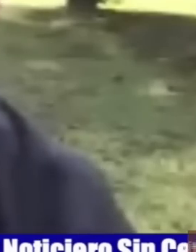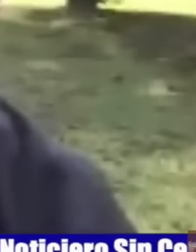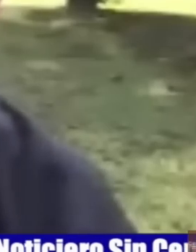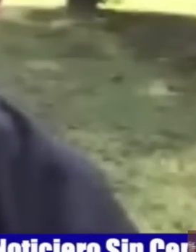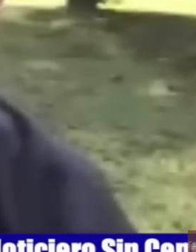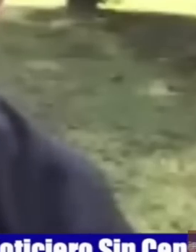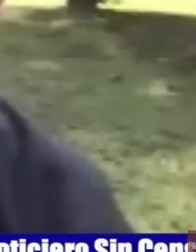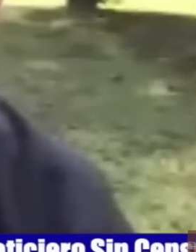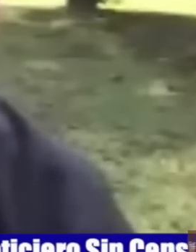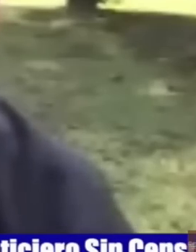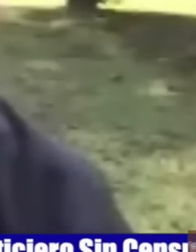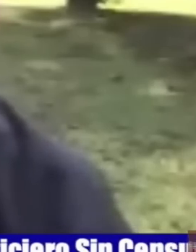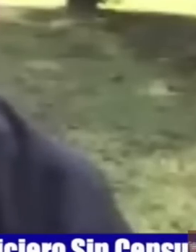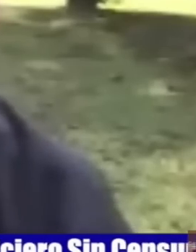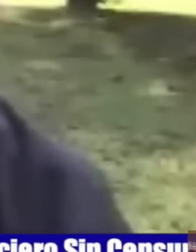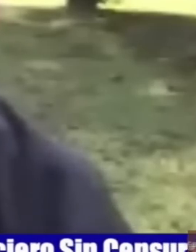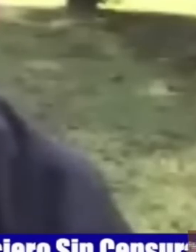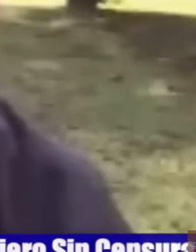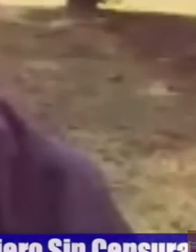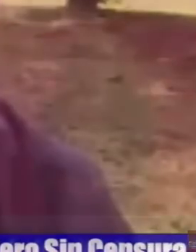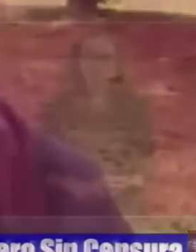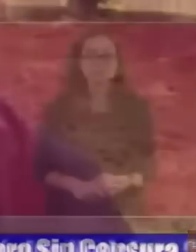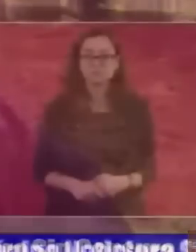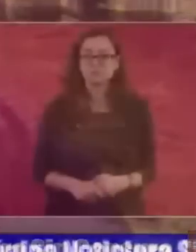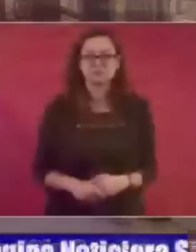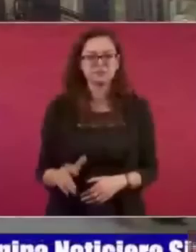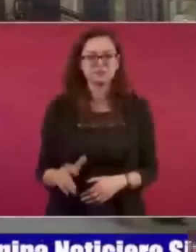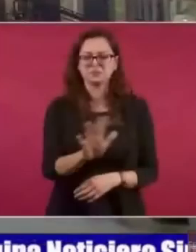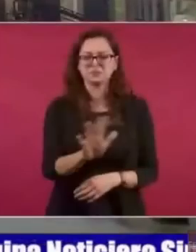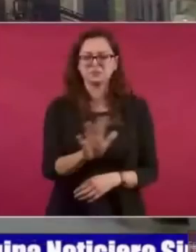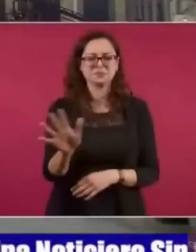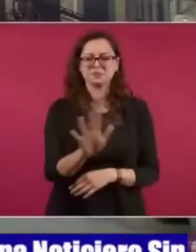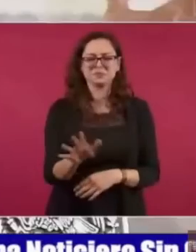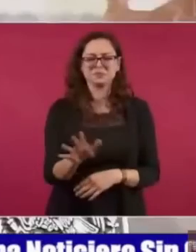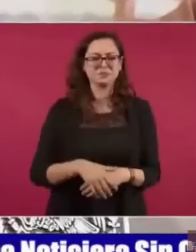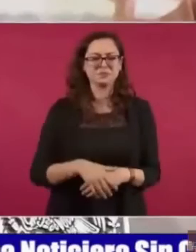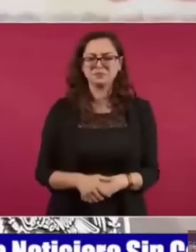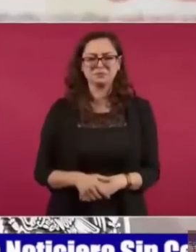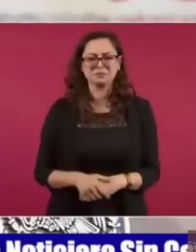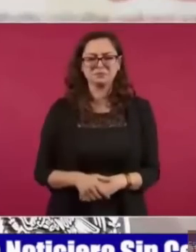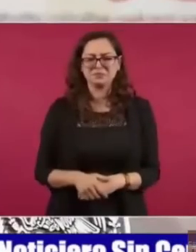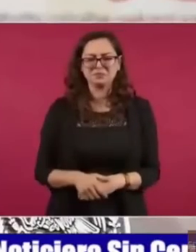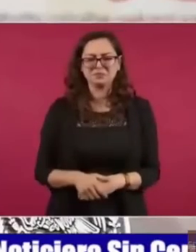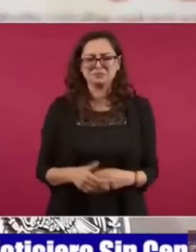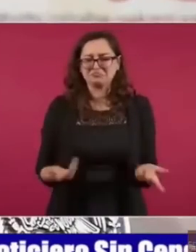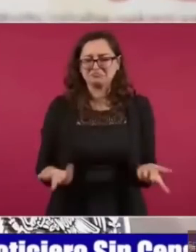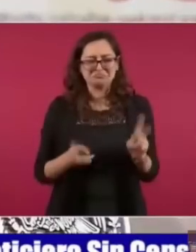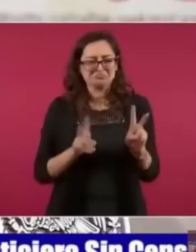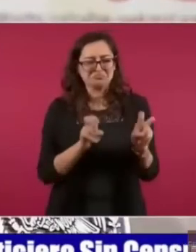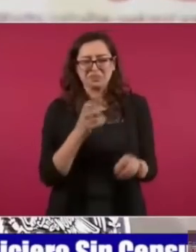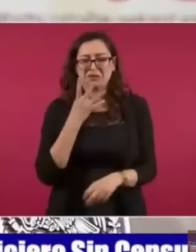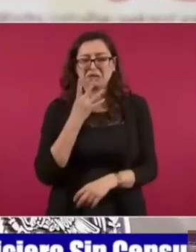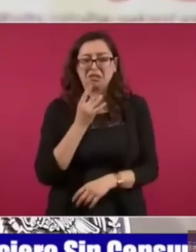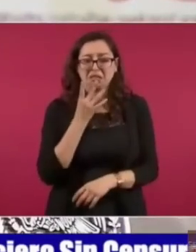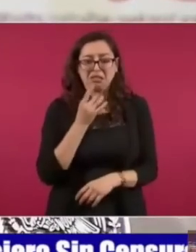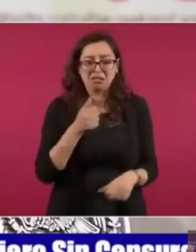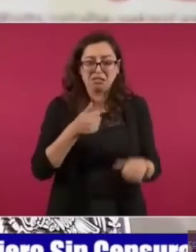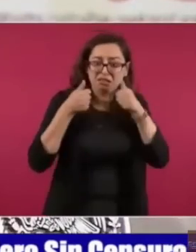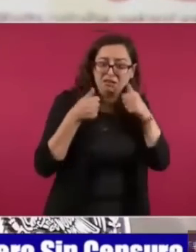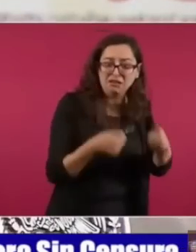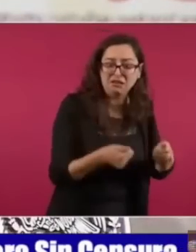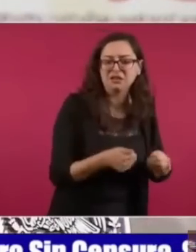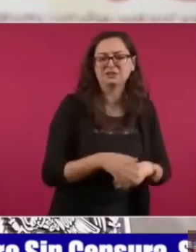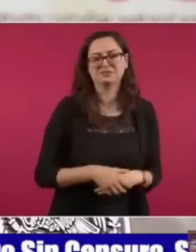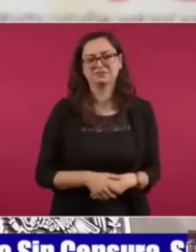monumentales, este sexenio prácticamente no han tenido oportunidad de demostrar que ese buen periodismo